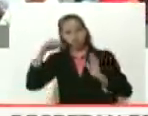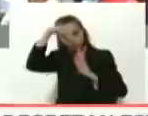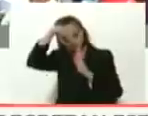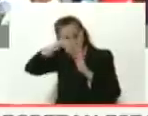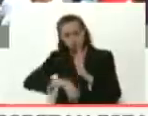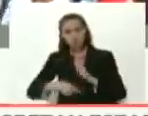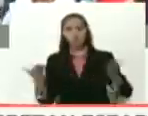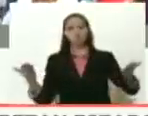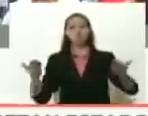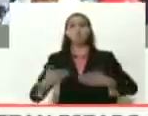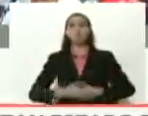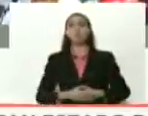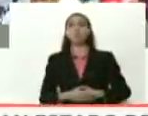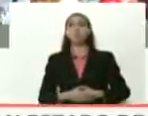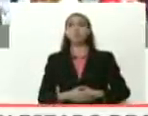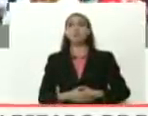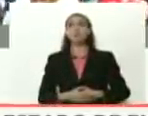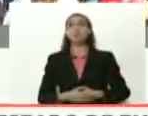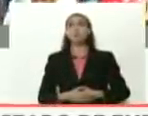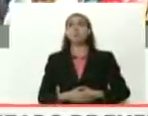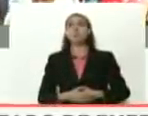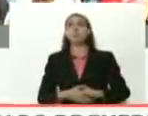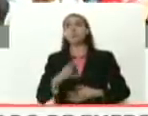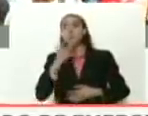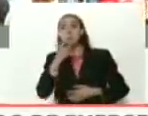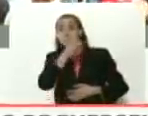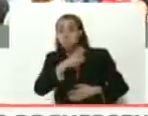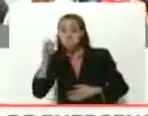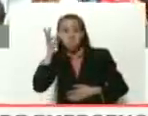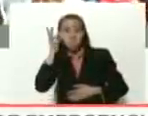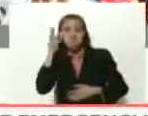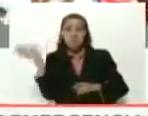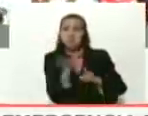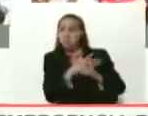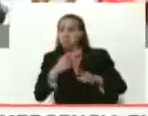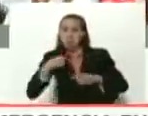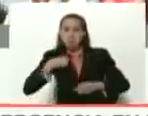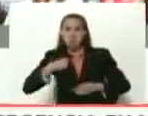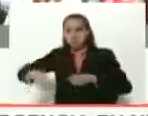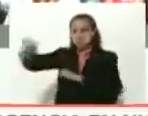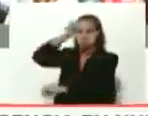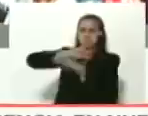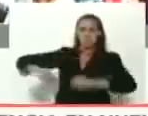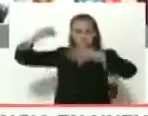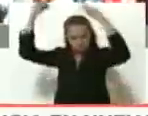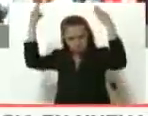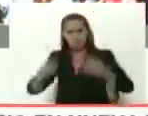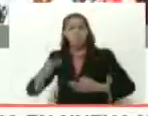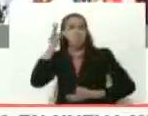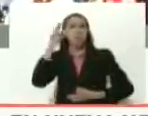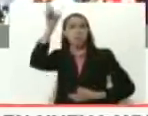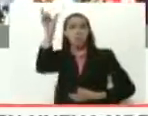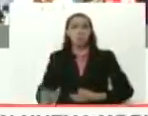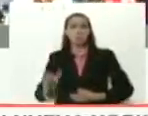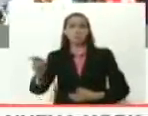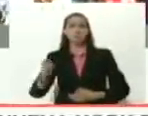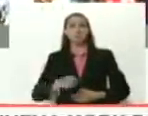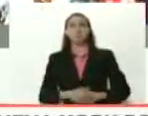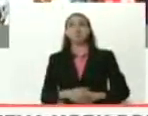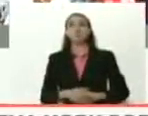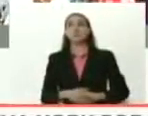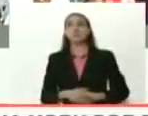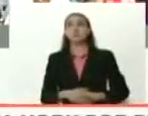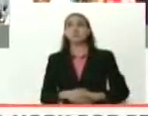Profundamente feminista. El que se meta con las mujeres me va a encontrar de frente defendiendo a la mujer venezolana.